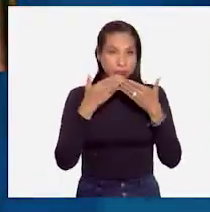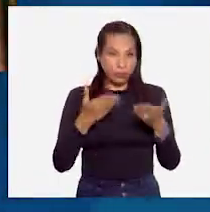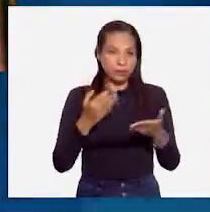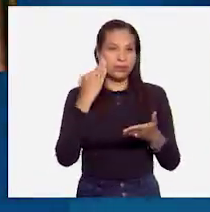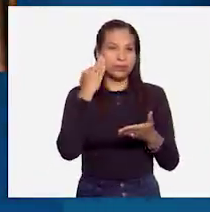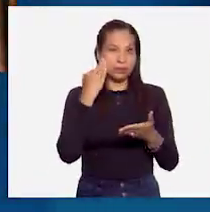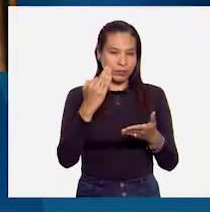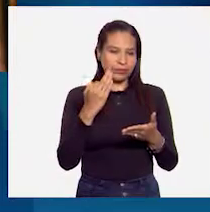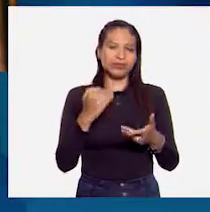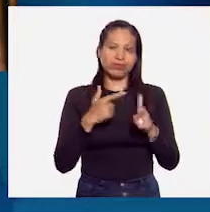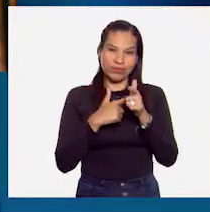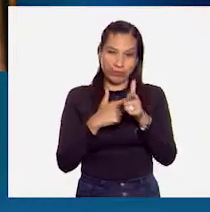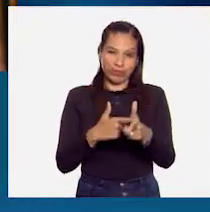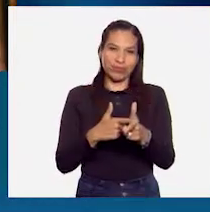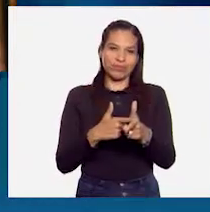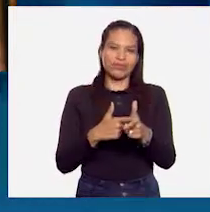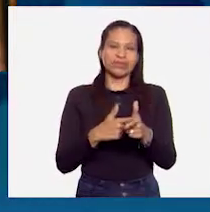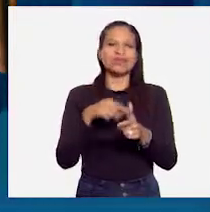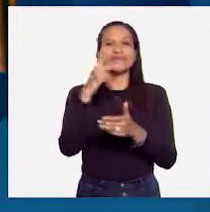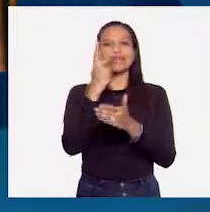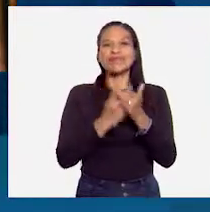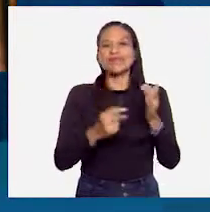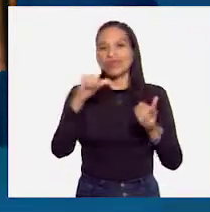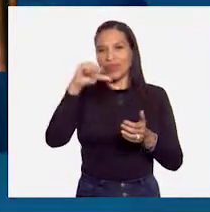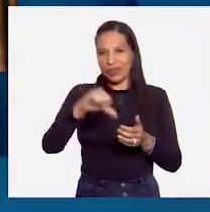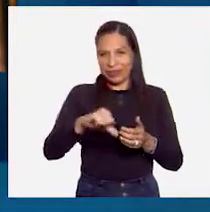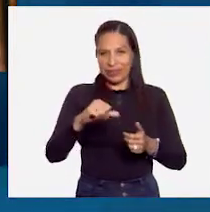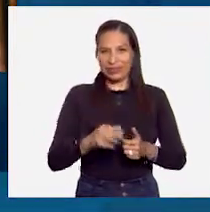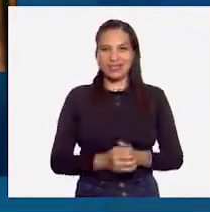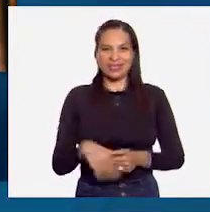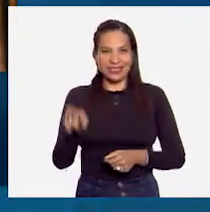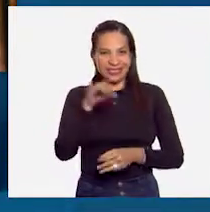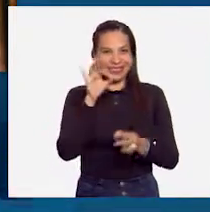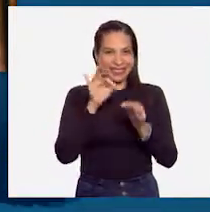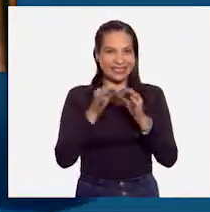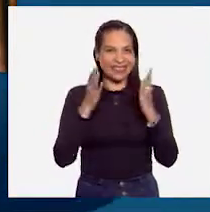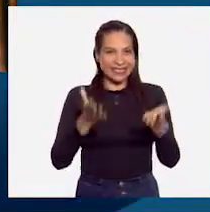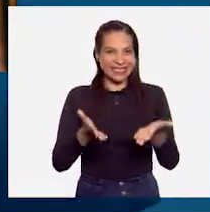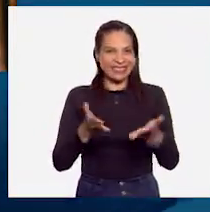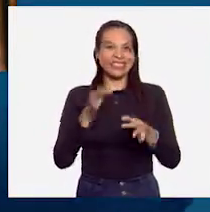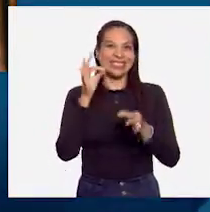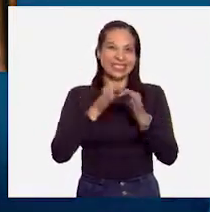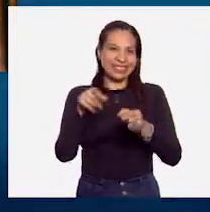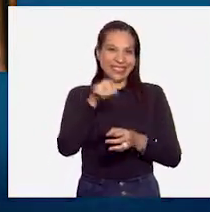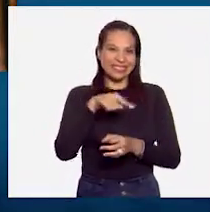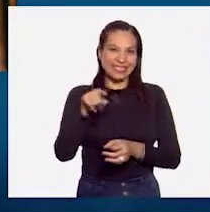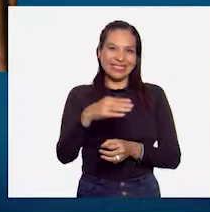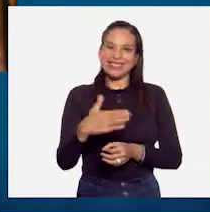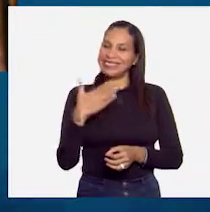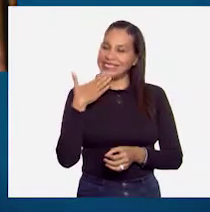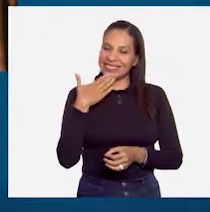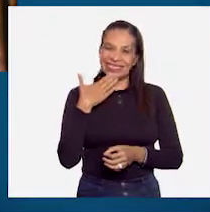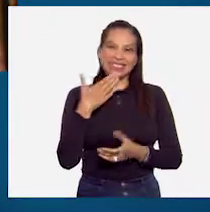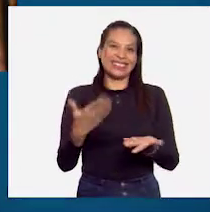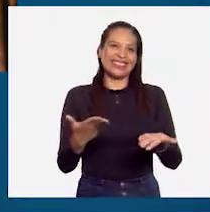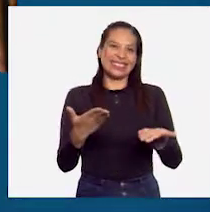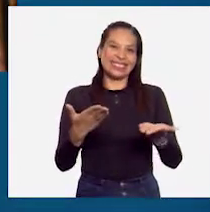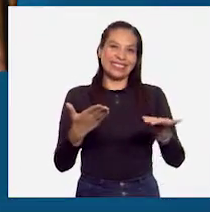es momento de seguir con el programa de hoy. ¿Listas? ¿Listos?